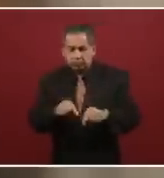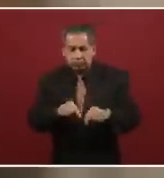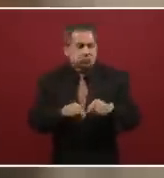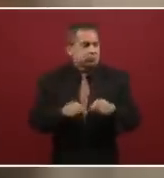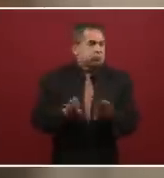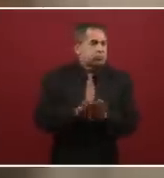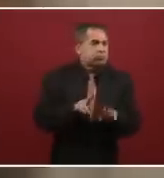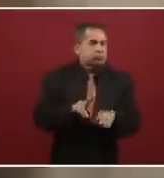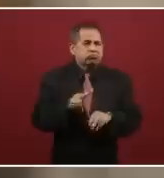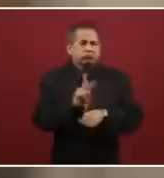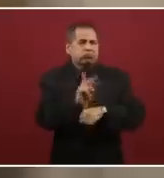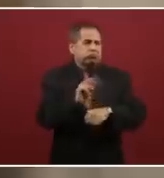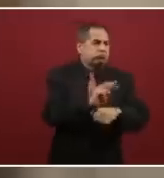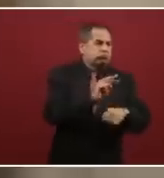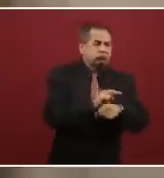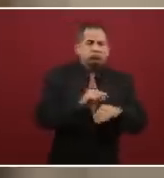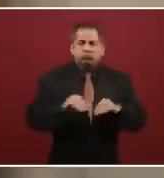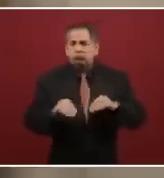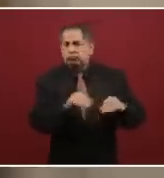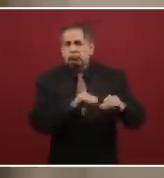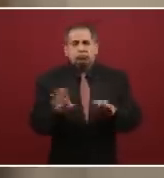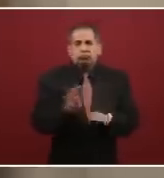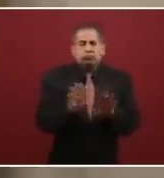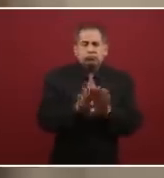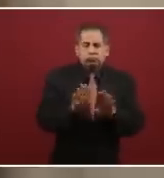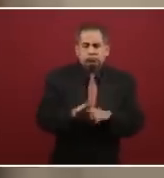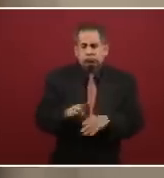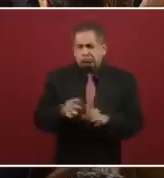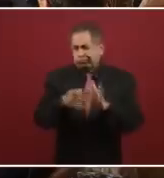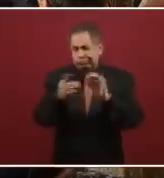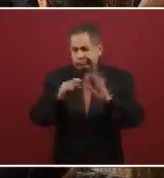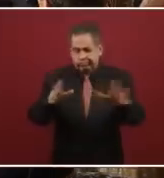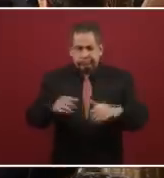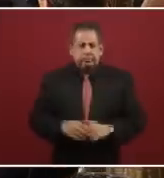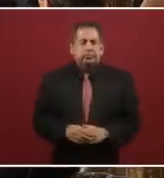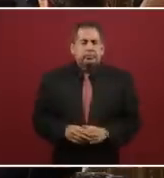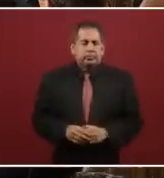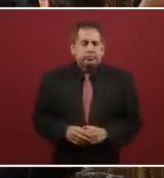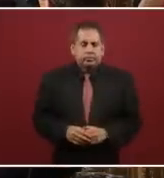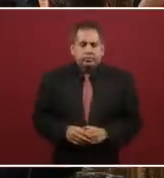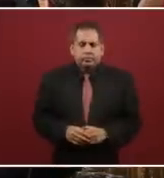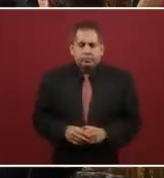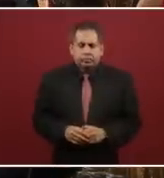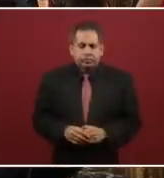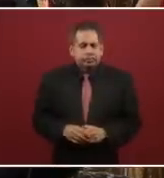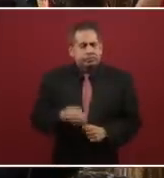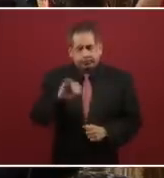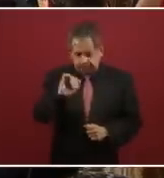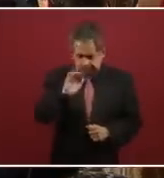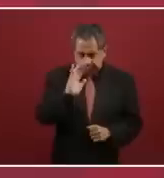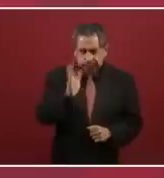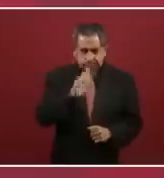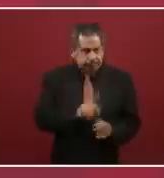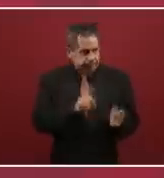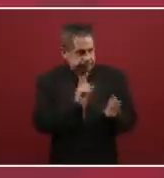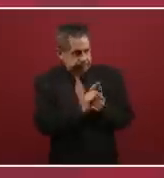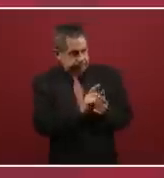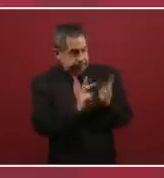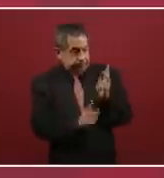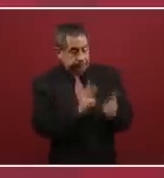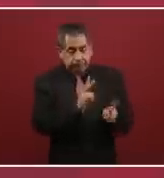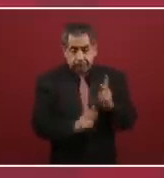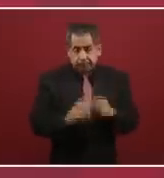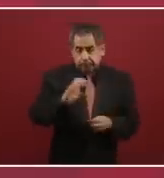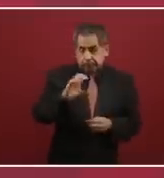poco la nota que nos dio ahorita. Sí, ya se trató con ella